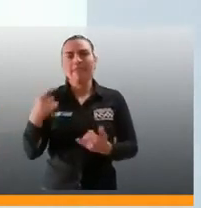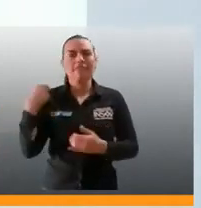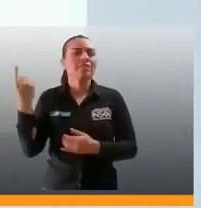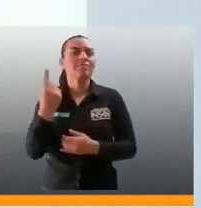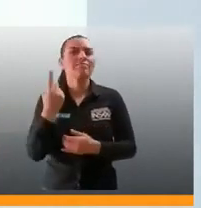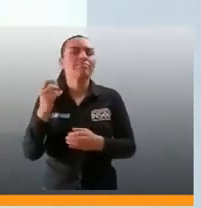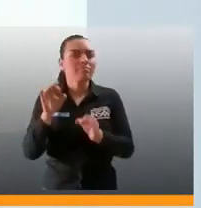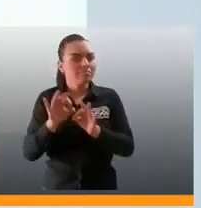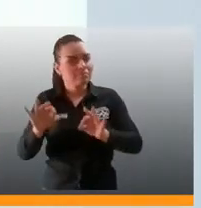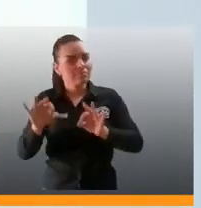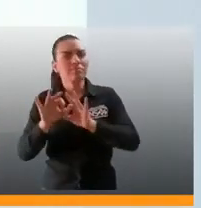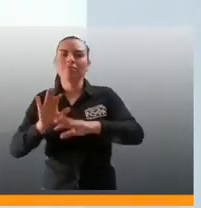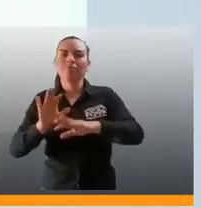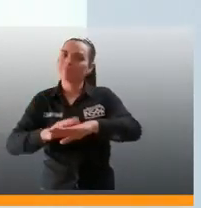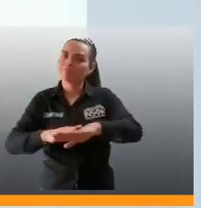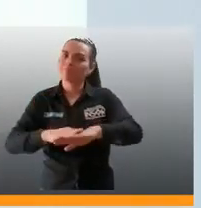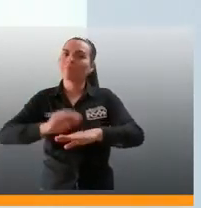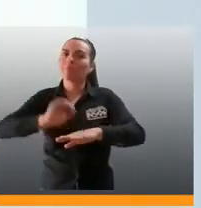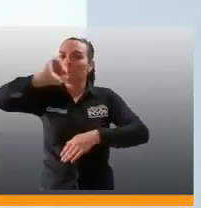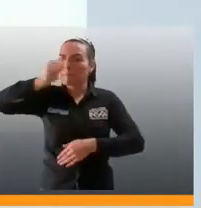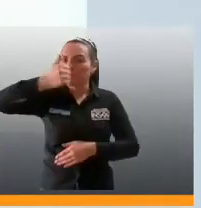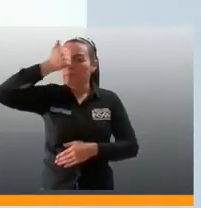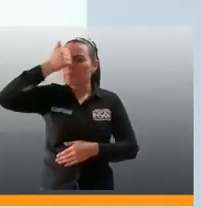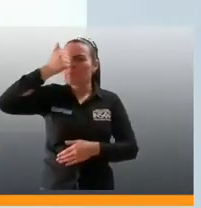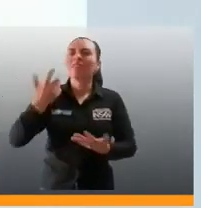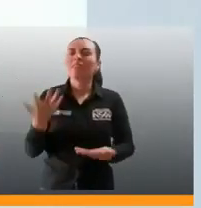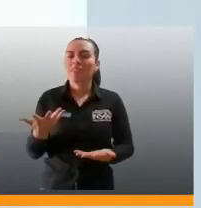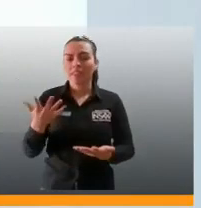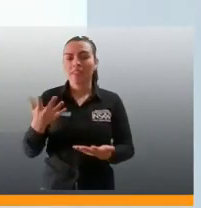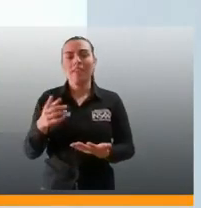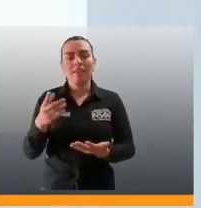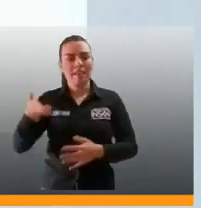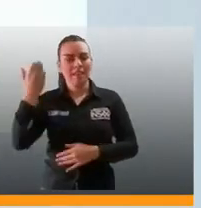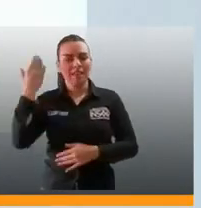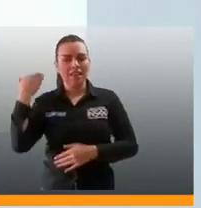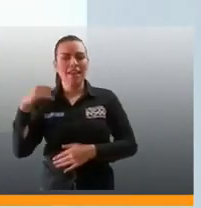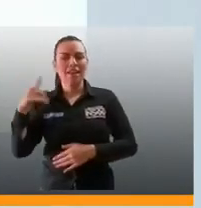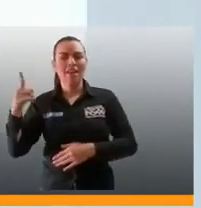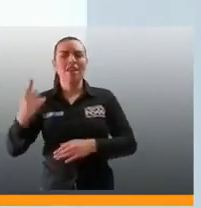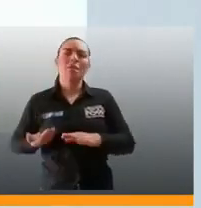principio del aprendizaje ubicuo, el que es propuesto, pues, por